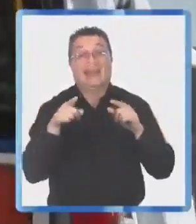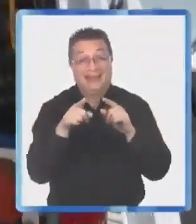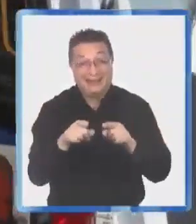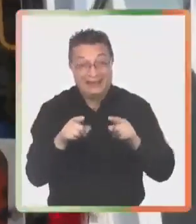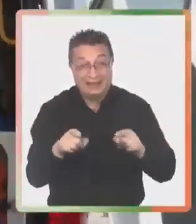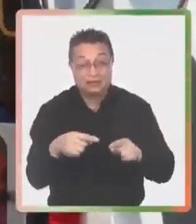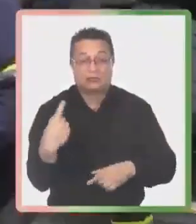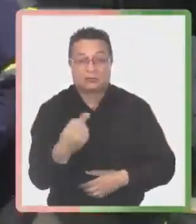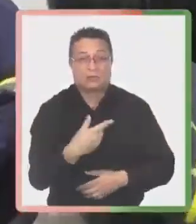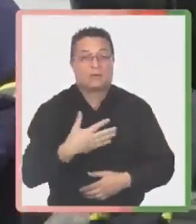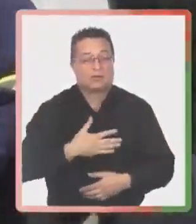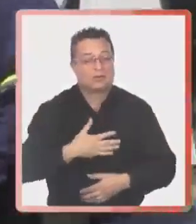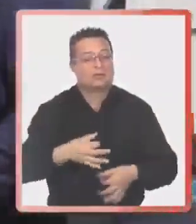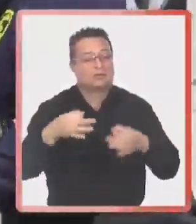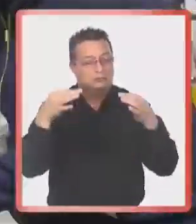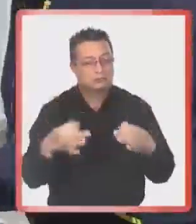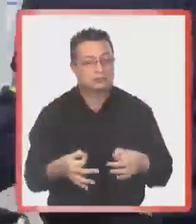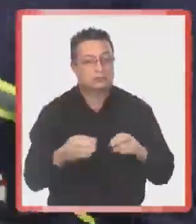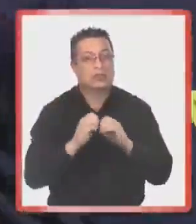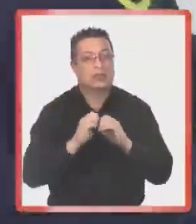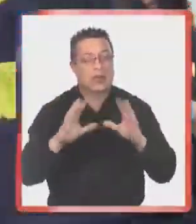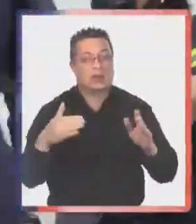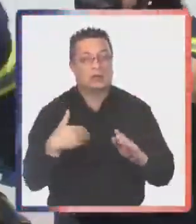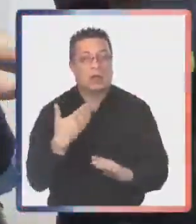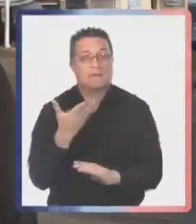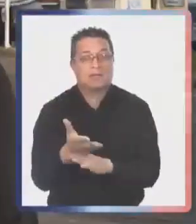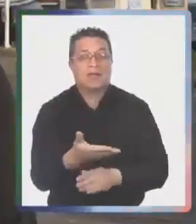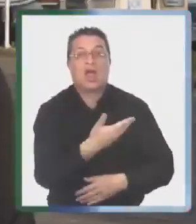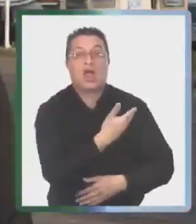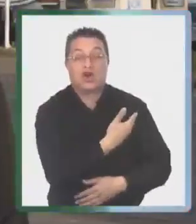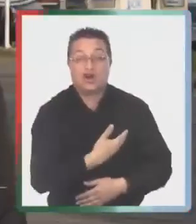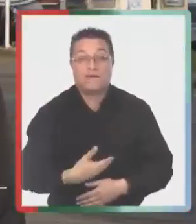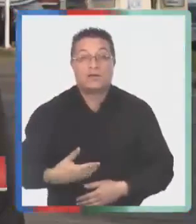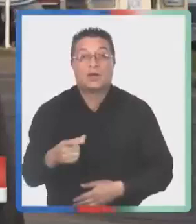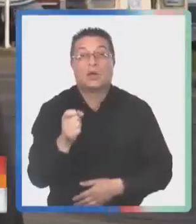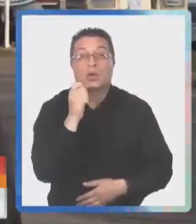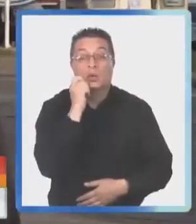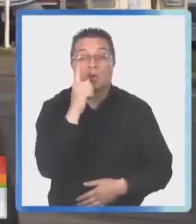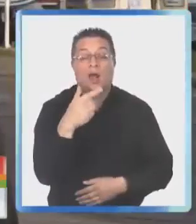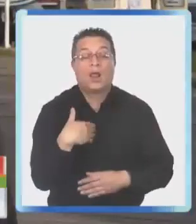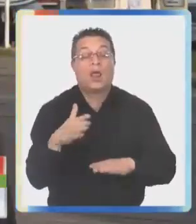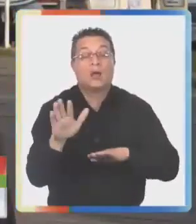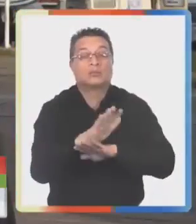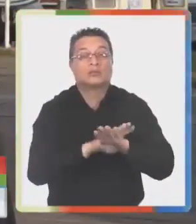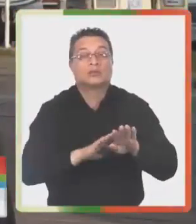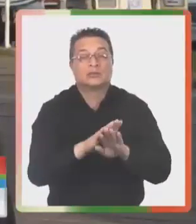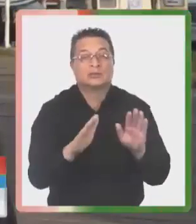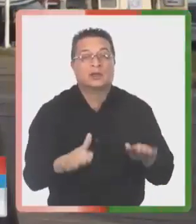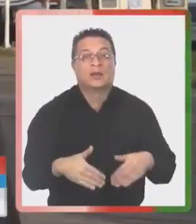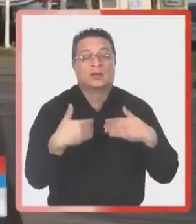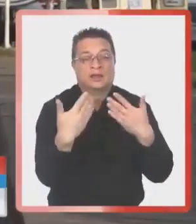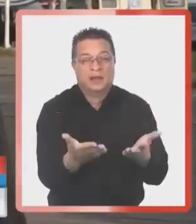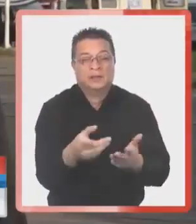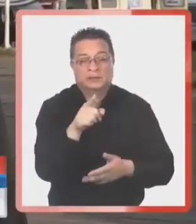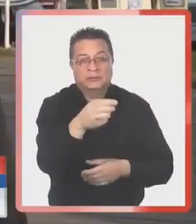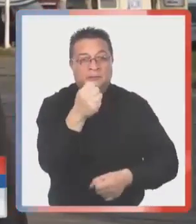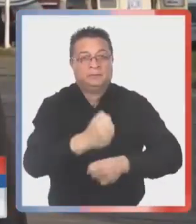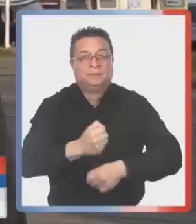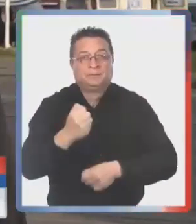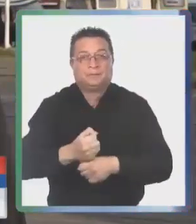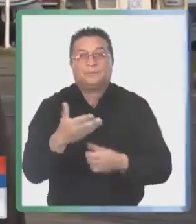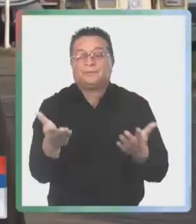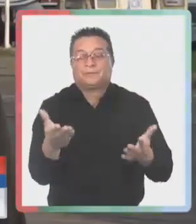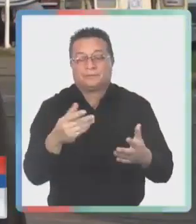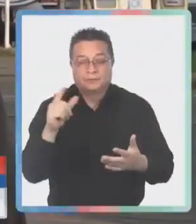Y en eso nosotros hemos sido categóricos en exigir al gobierno cuál es la protección que se les va a dar a